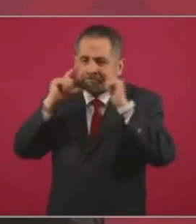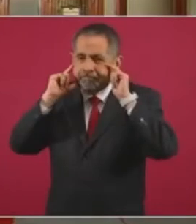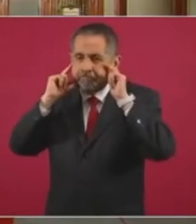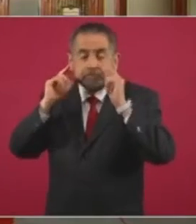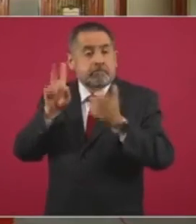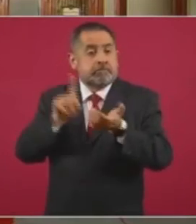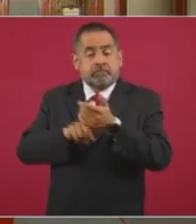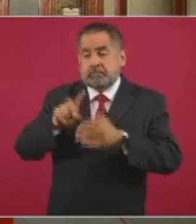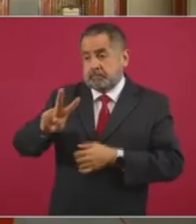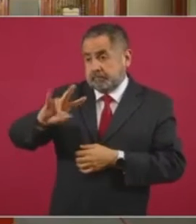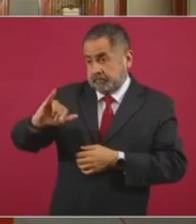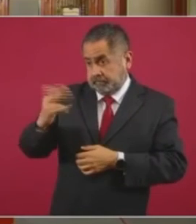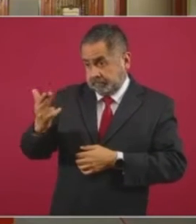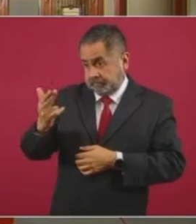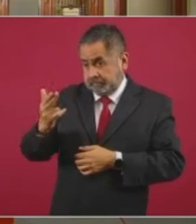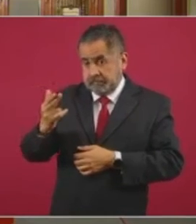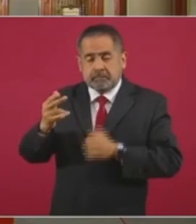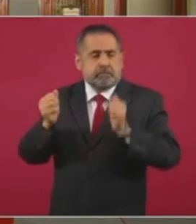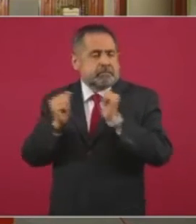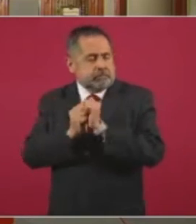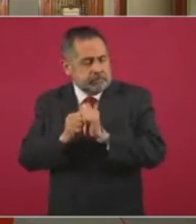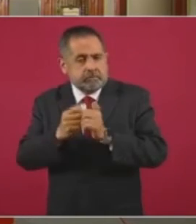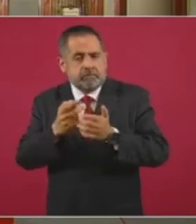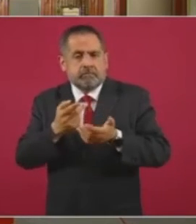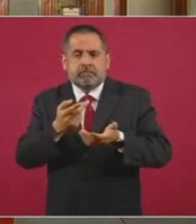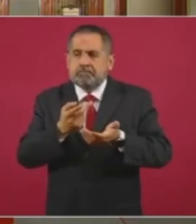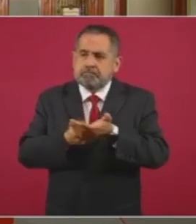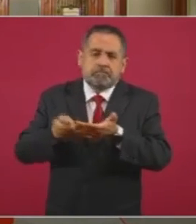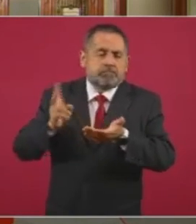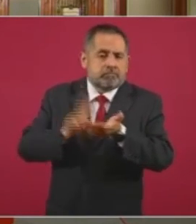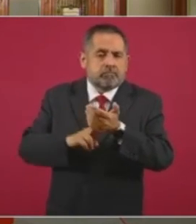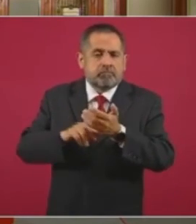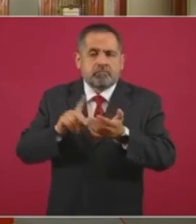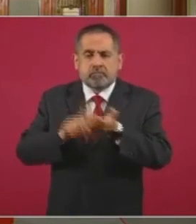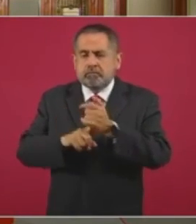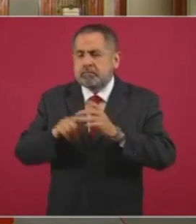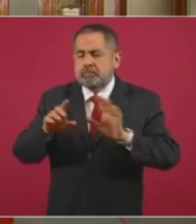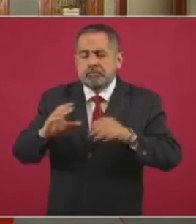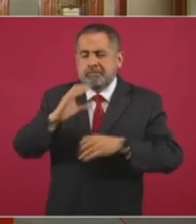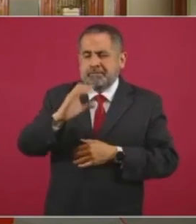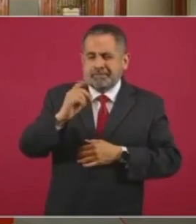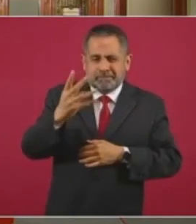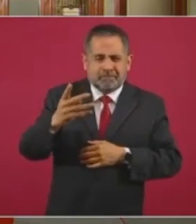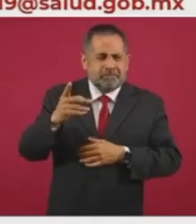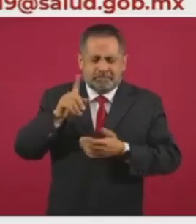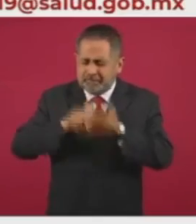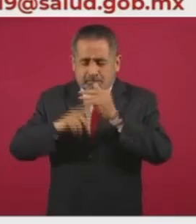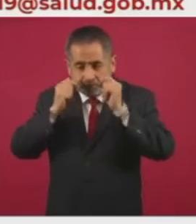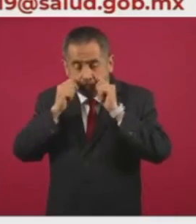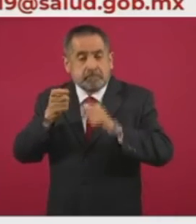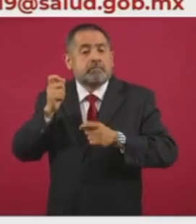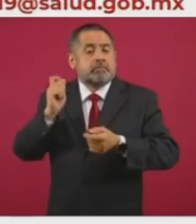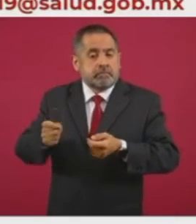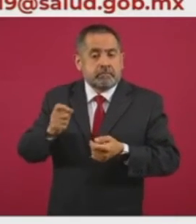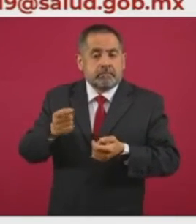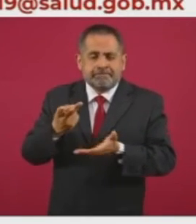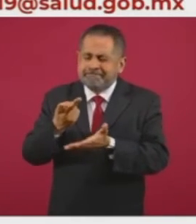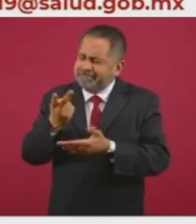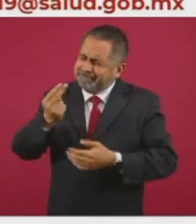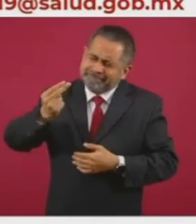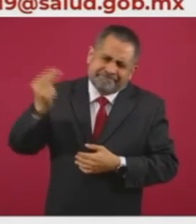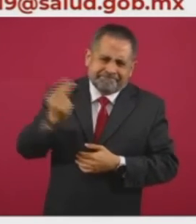con VIH, independientemente de el estatus de CD4, carga viral, es necesario,